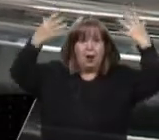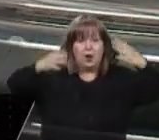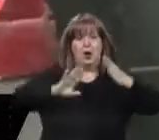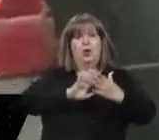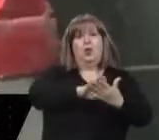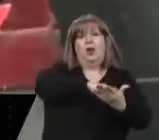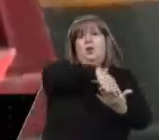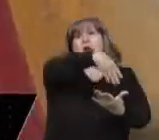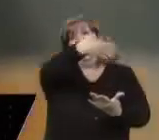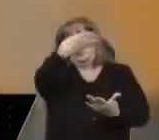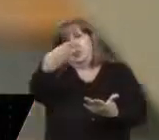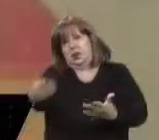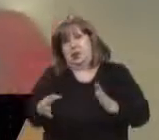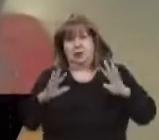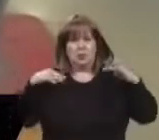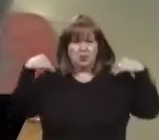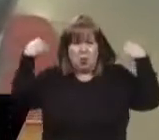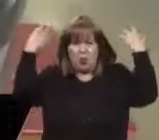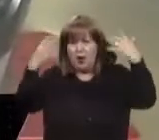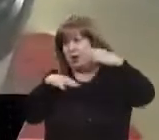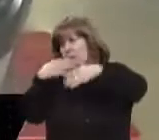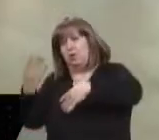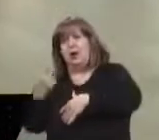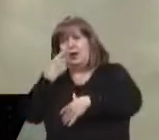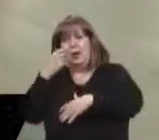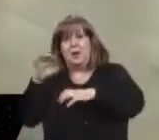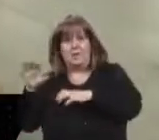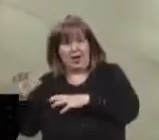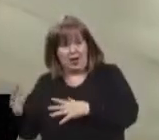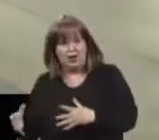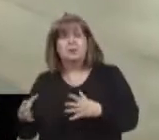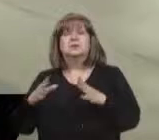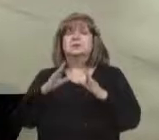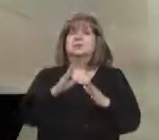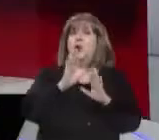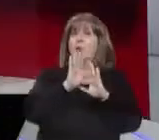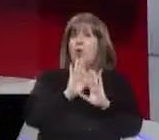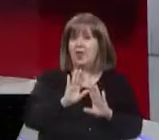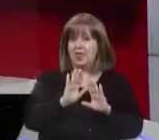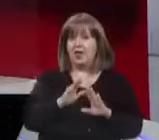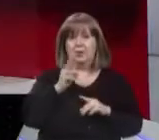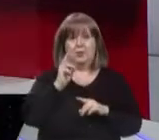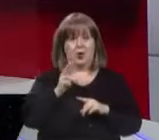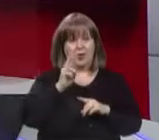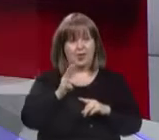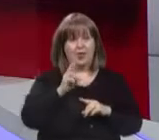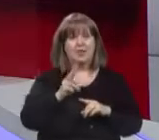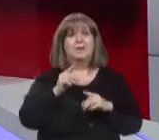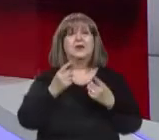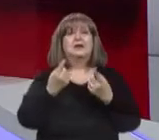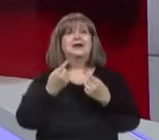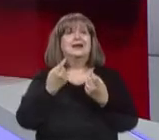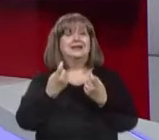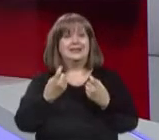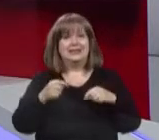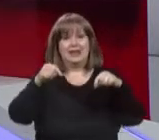justamente. Sí, sí, sí. Bueno, hasta ahí entonces lo que nos contaba Julián Chávez. Todo esto para tener más en cuenta la seguridad vial y sobre todo, ¿qué necesitamos